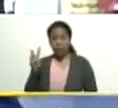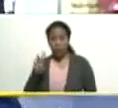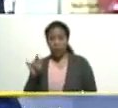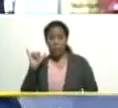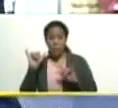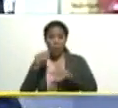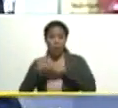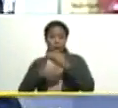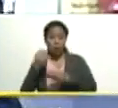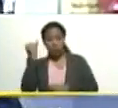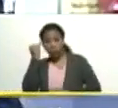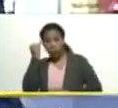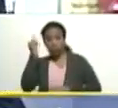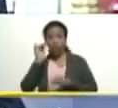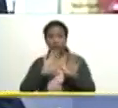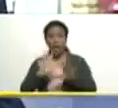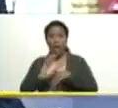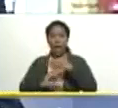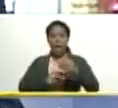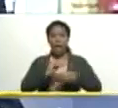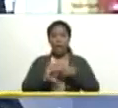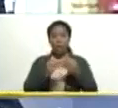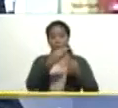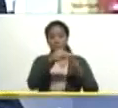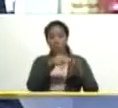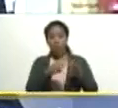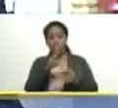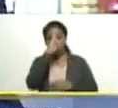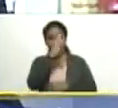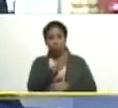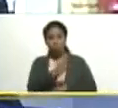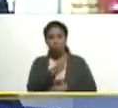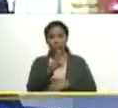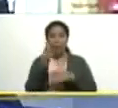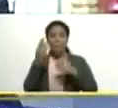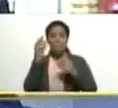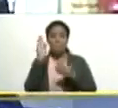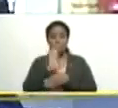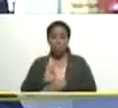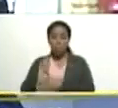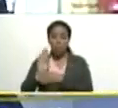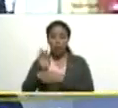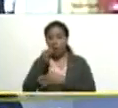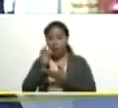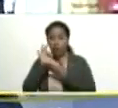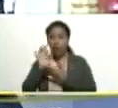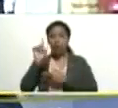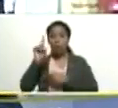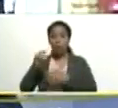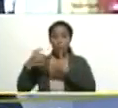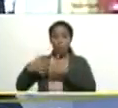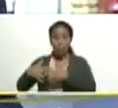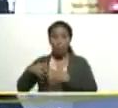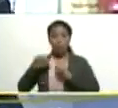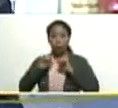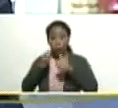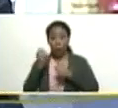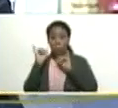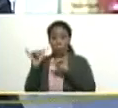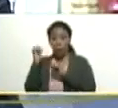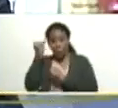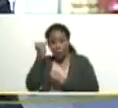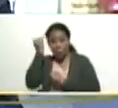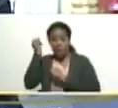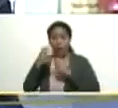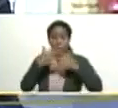Pequiven, que ya sacó un tipo de producto direccionado al café, también a su vez los sectores industriales están empezando a desarrollar